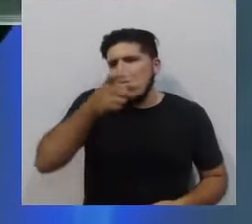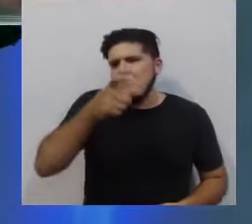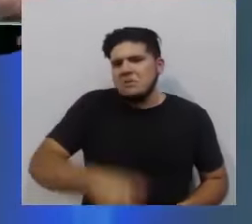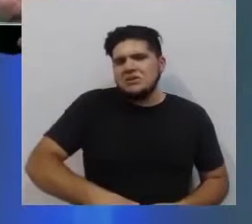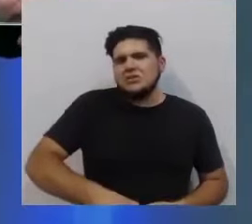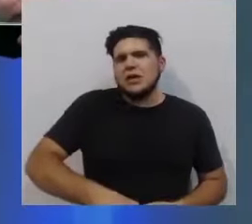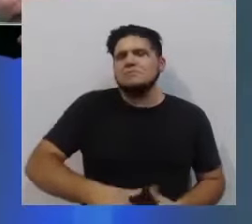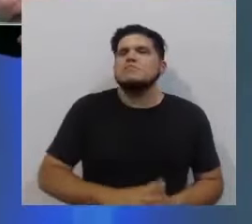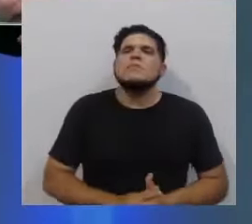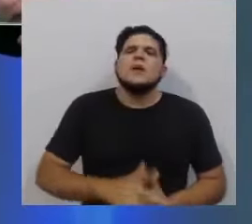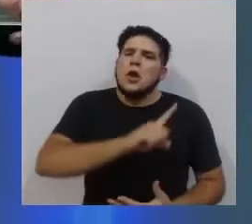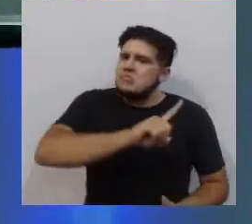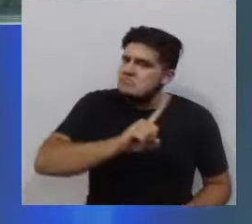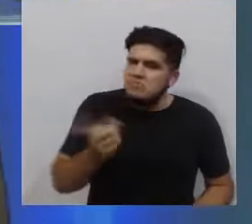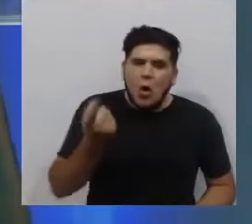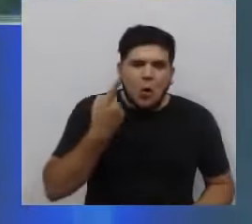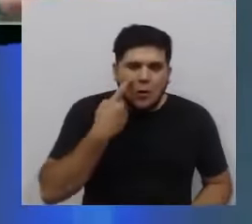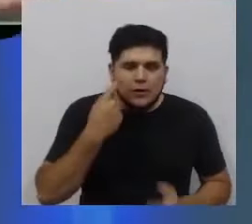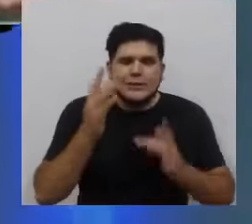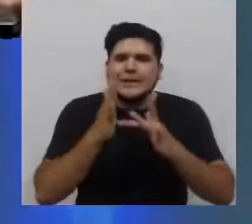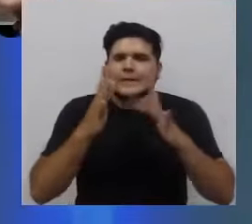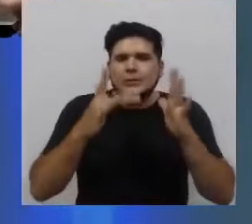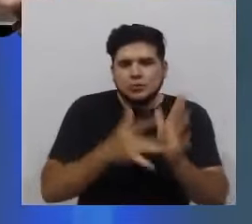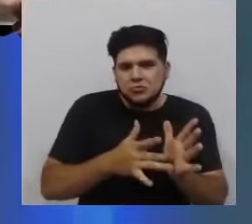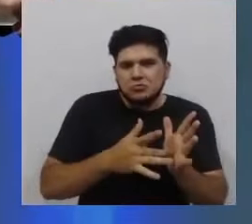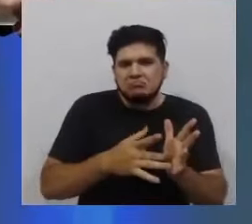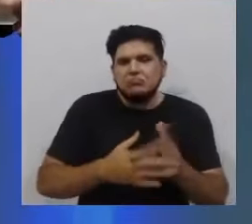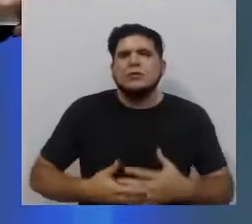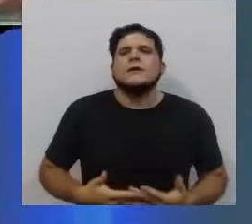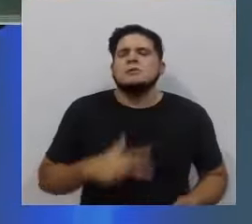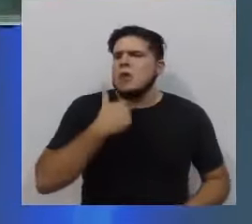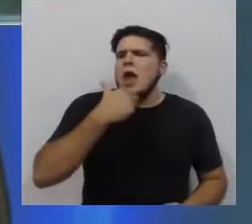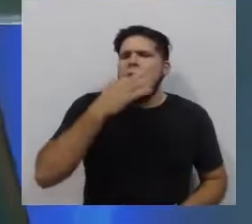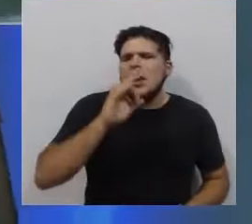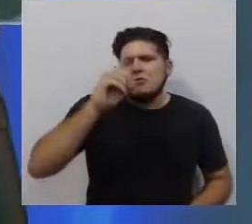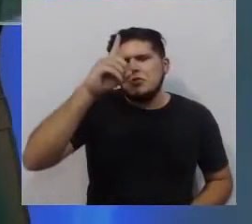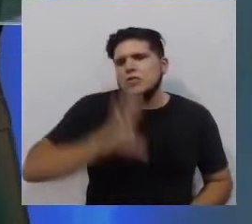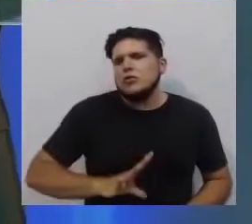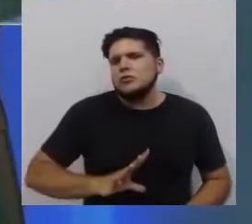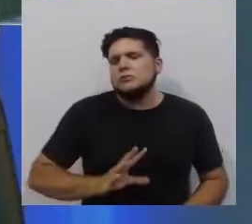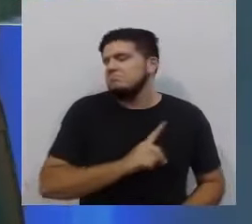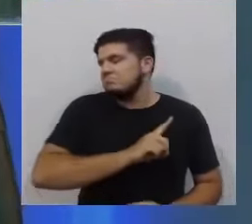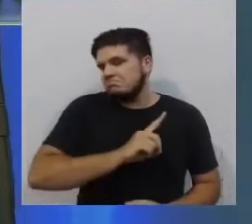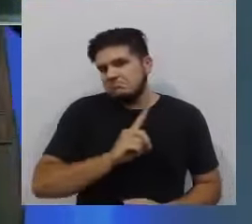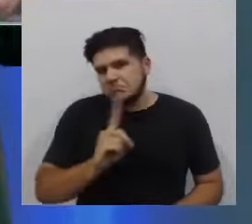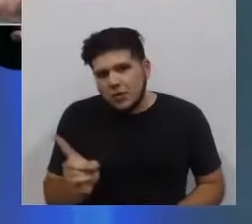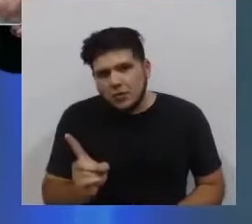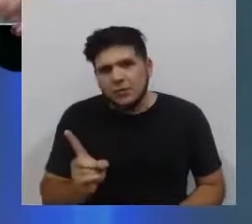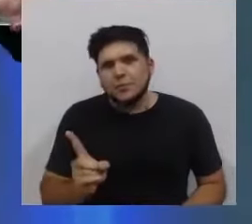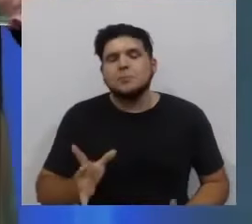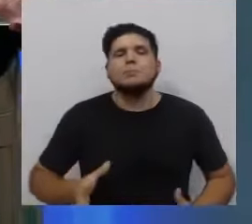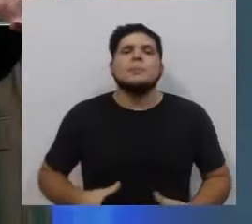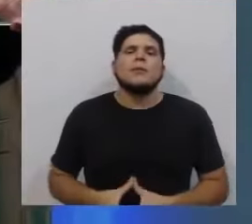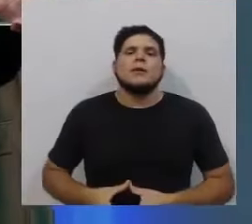ha tenido una experiencia con dios el que no le dio lugar al señor que no es hijo de dios puede ser creación de dios pero trabaja